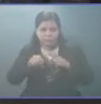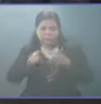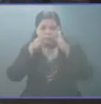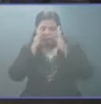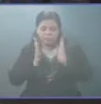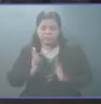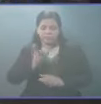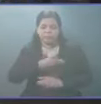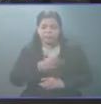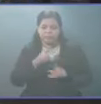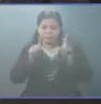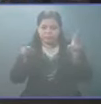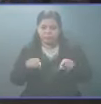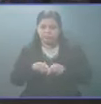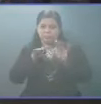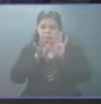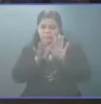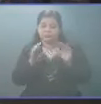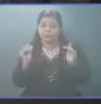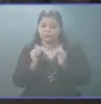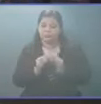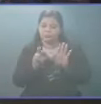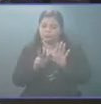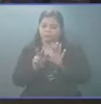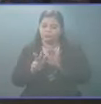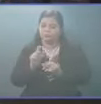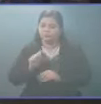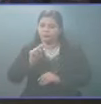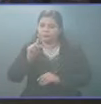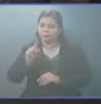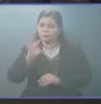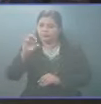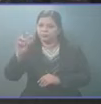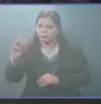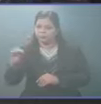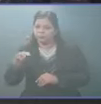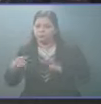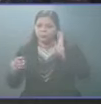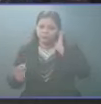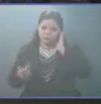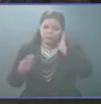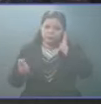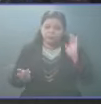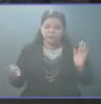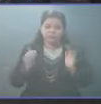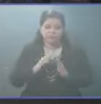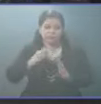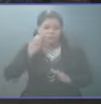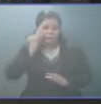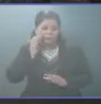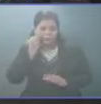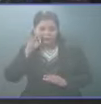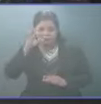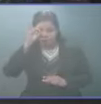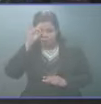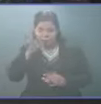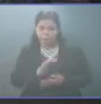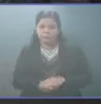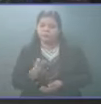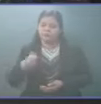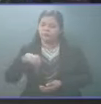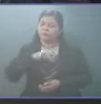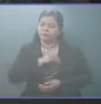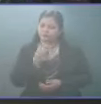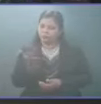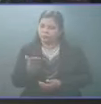señal de Canal 9 de Televisión Legislativa, también a través del 88.1 FM de Radio Legislativa, a través de nuestro Facebook Live. Doctor